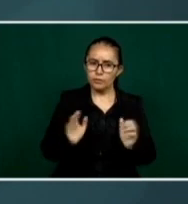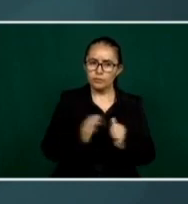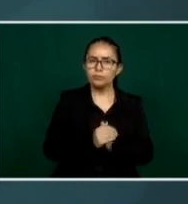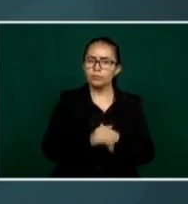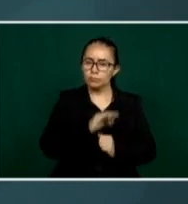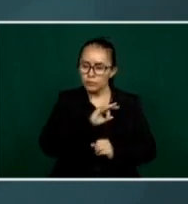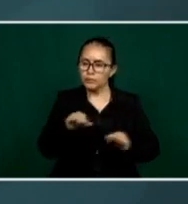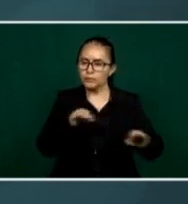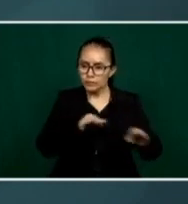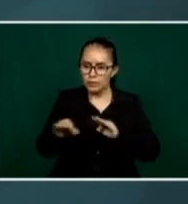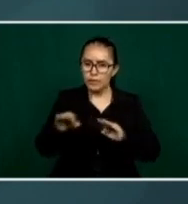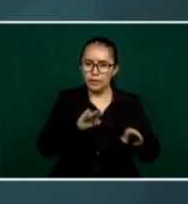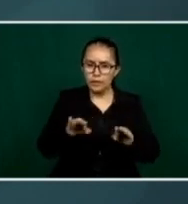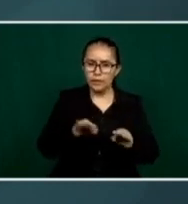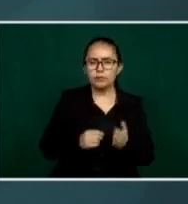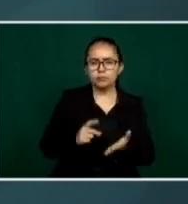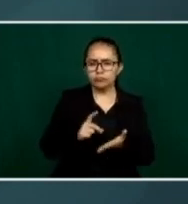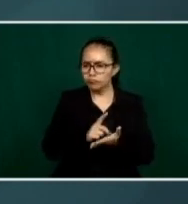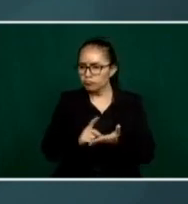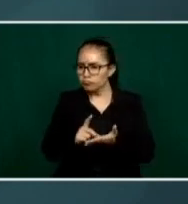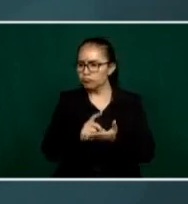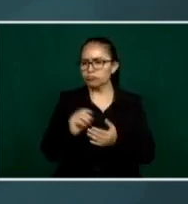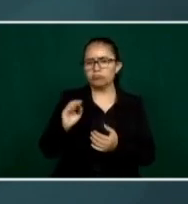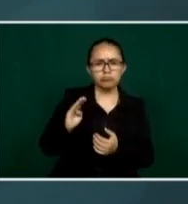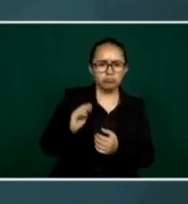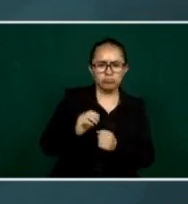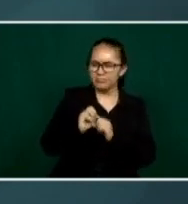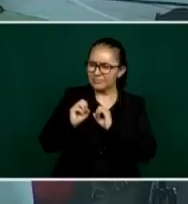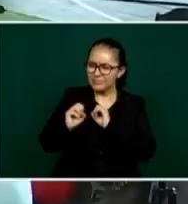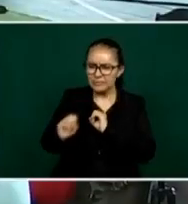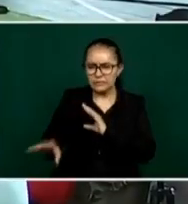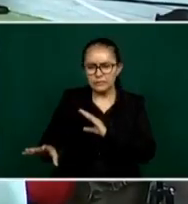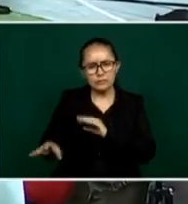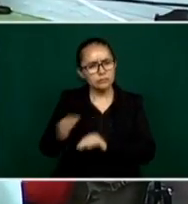proliferan drogas muy dañinas,